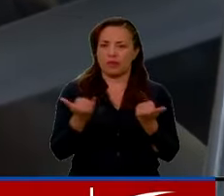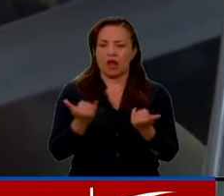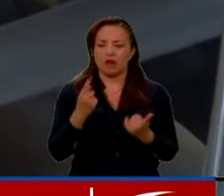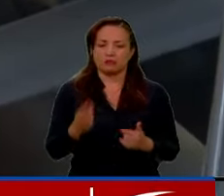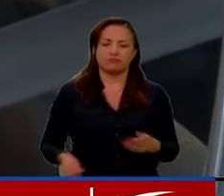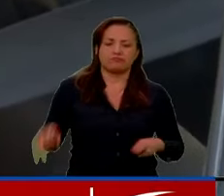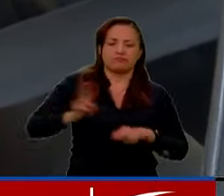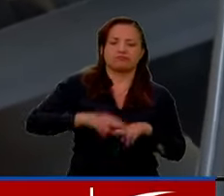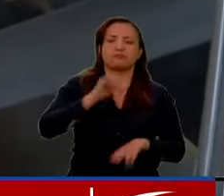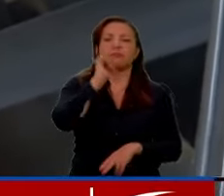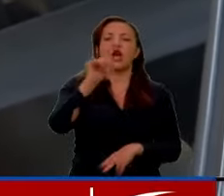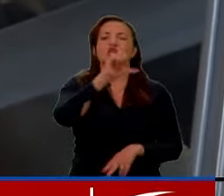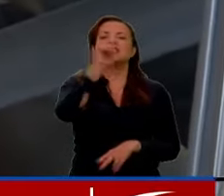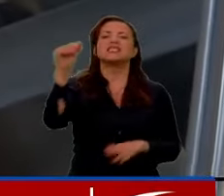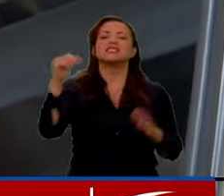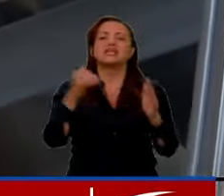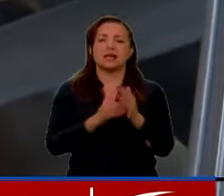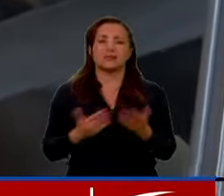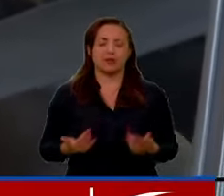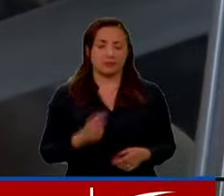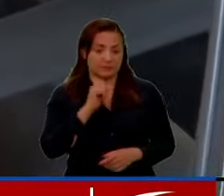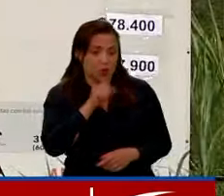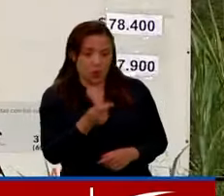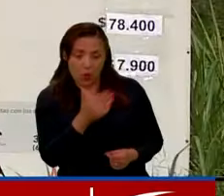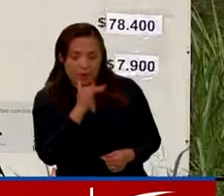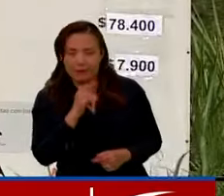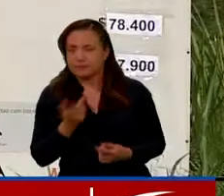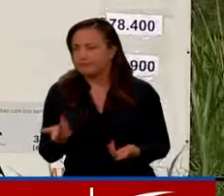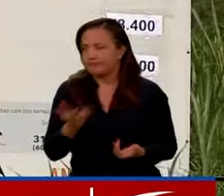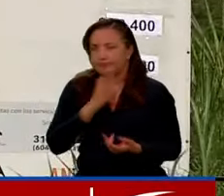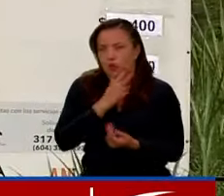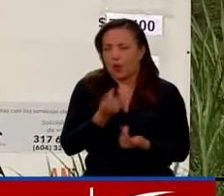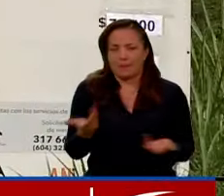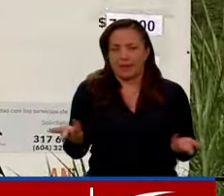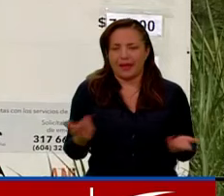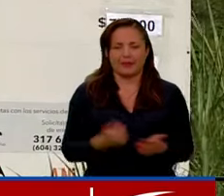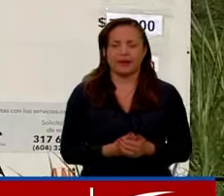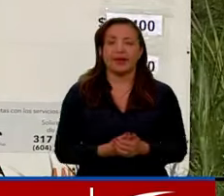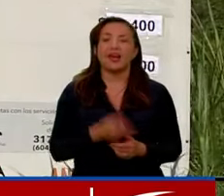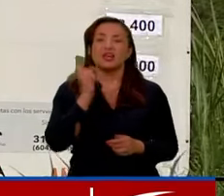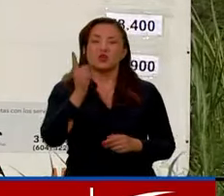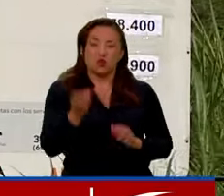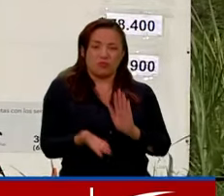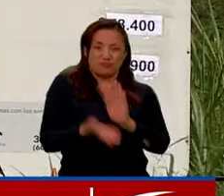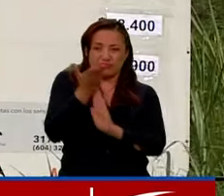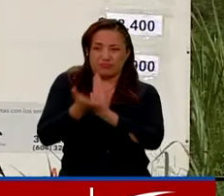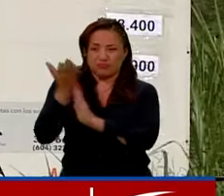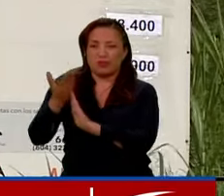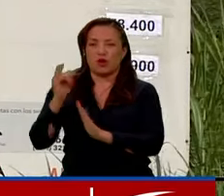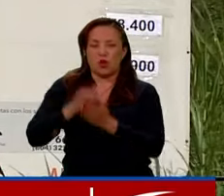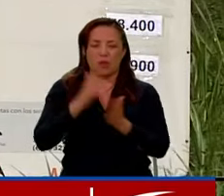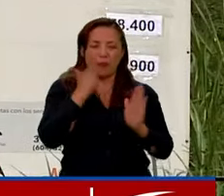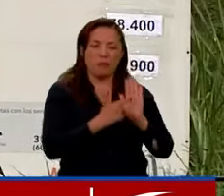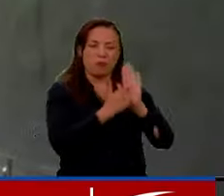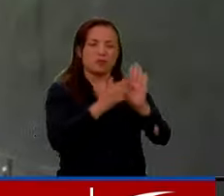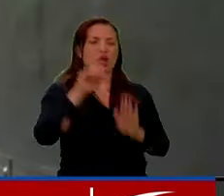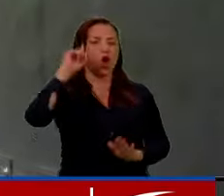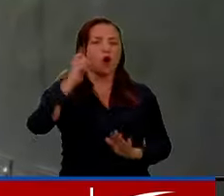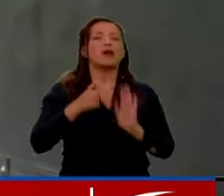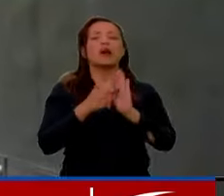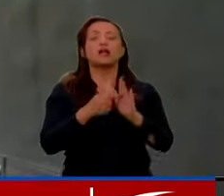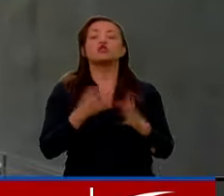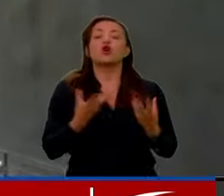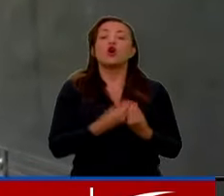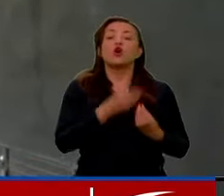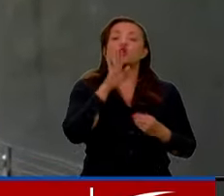100.000. Y no hay plata. Y no hay plata. Pese a los argumentos de ajuste presentado por el gobierno, el gremio de transportadores